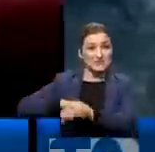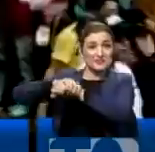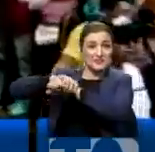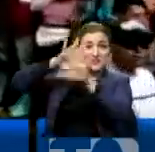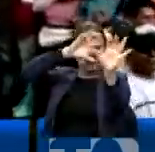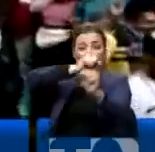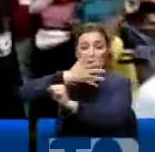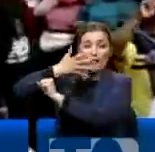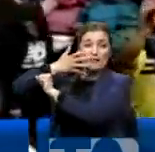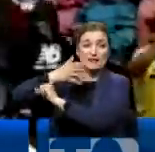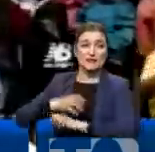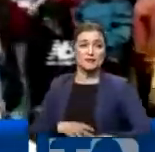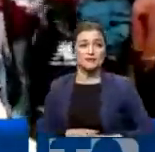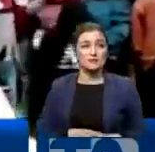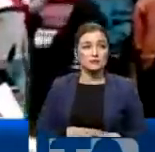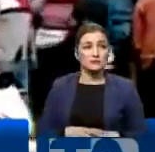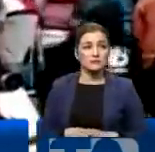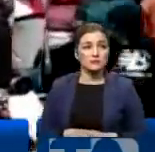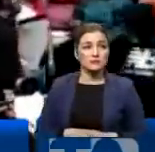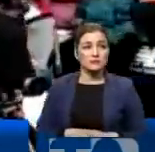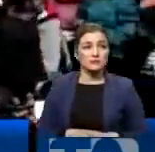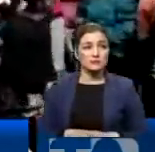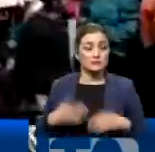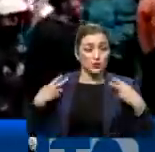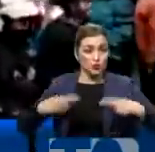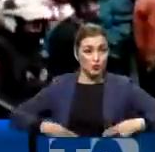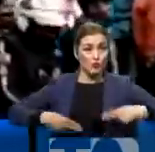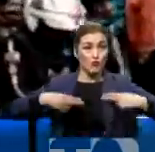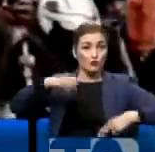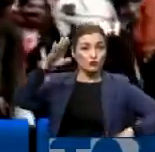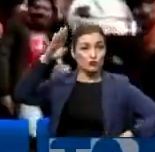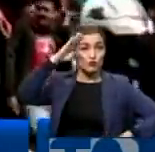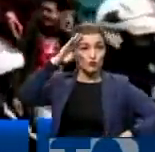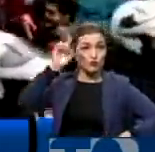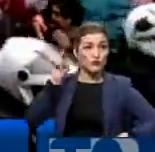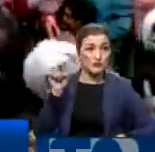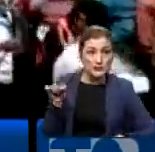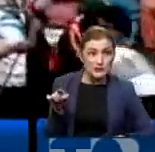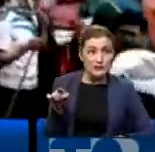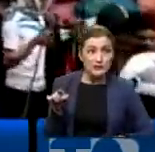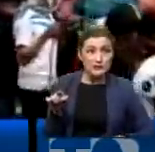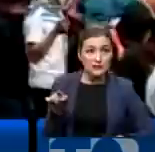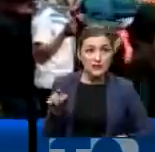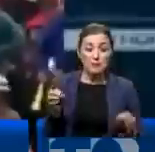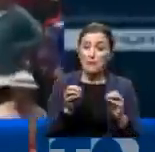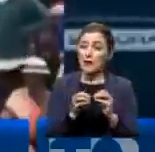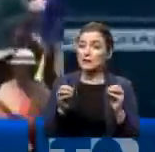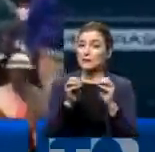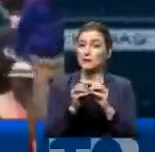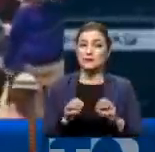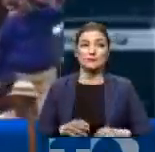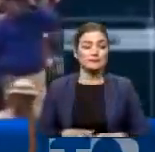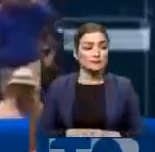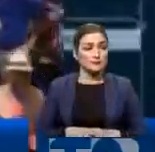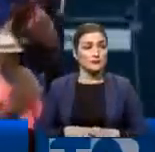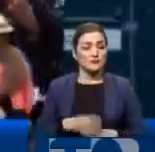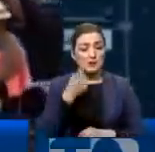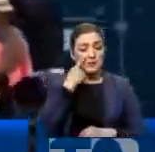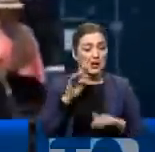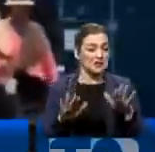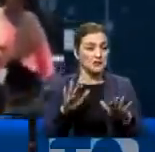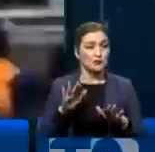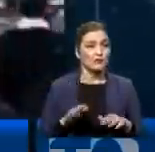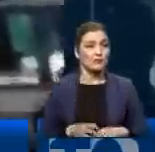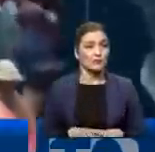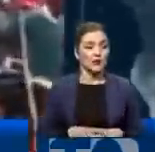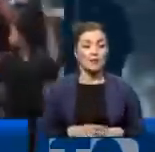momento. Pero en las imágenes, quienes vestían uniformes policiales entre la multitud parecían ser más. Inicialmente el trato a los